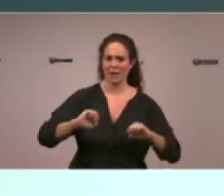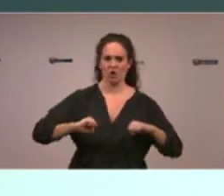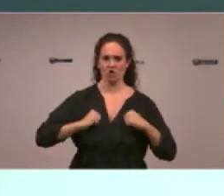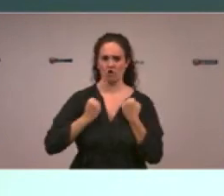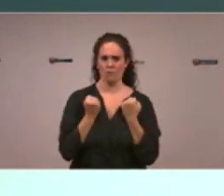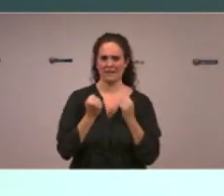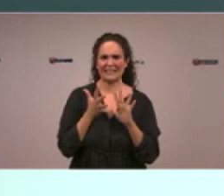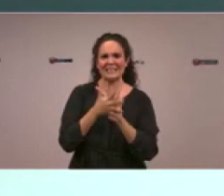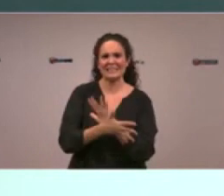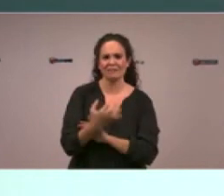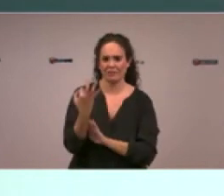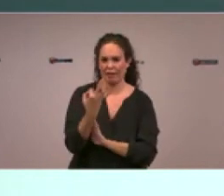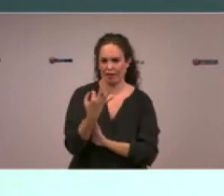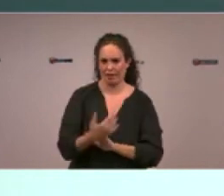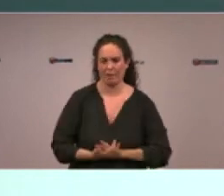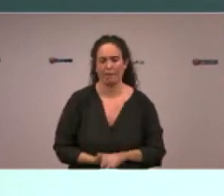confinamiento.